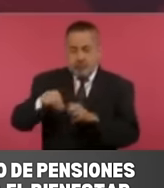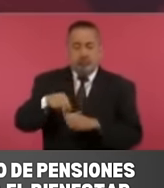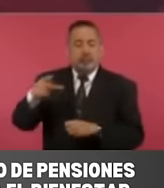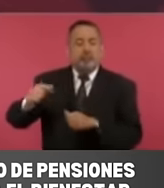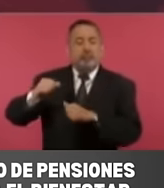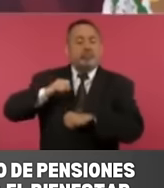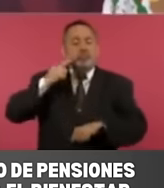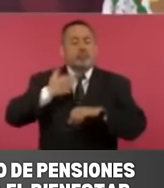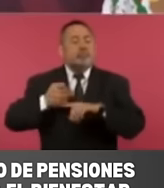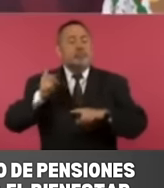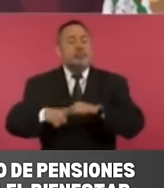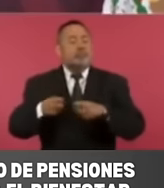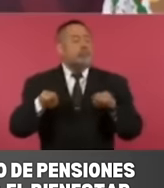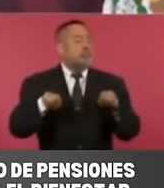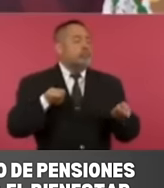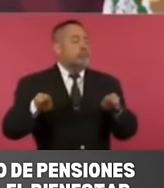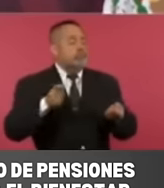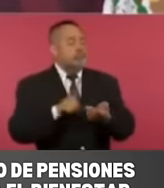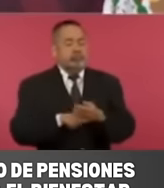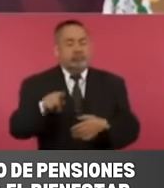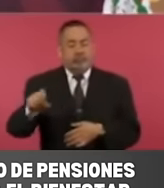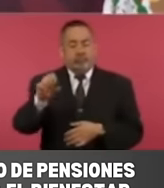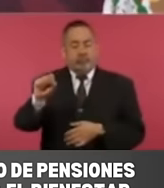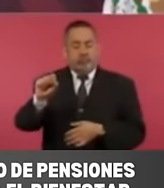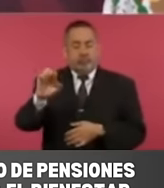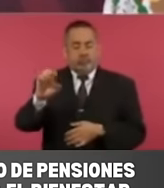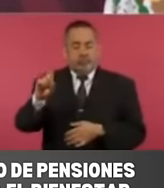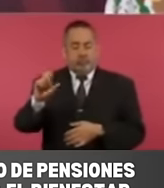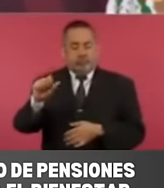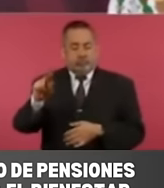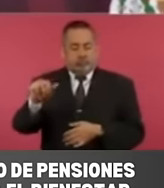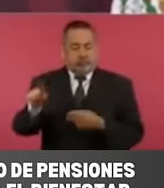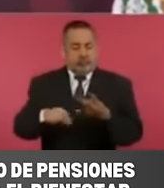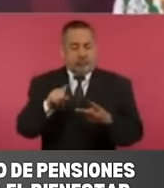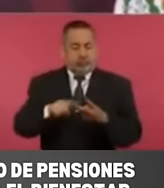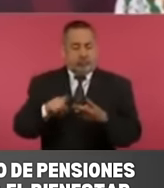manejados por Defensa y por Marina.